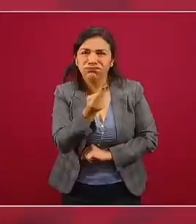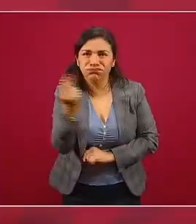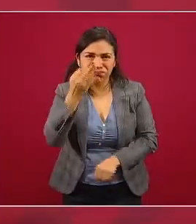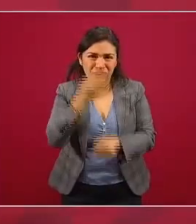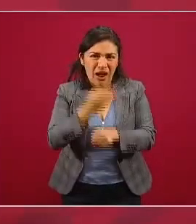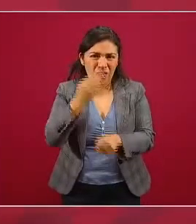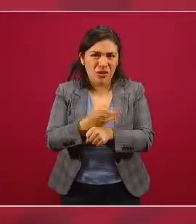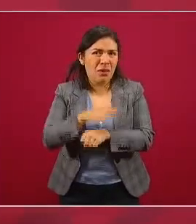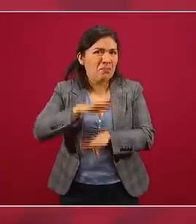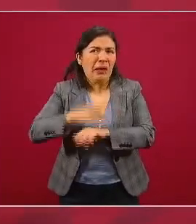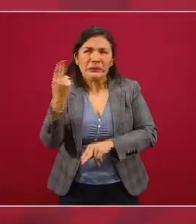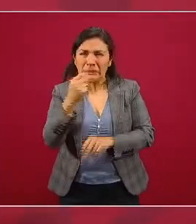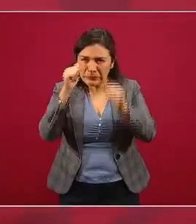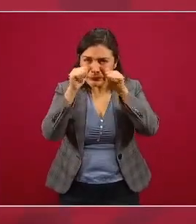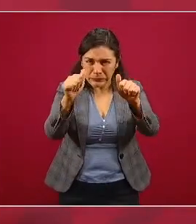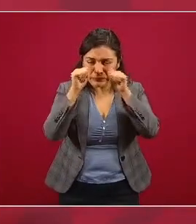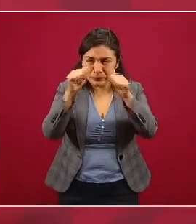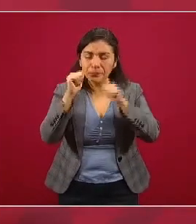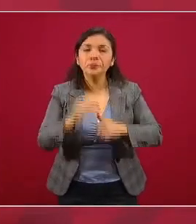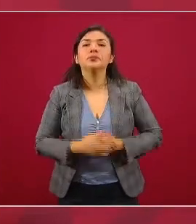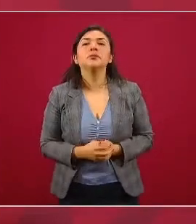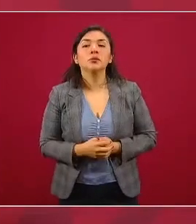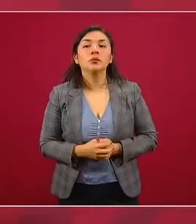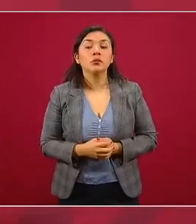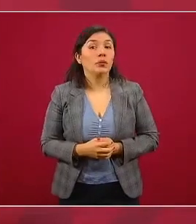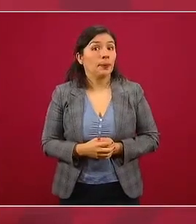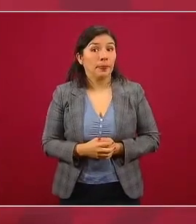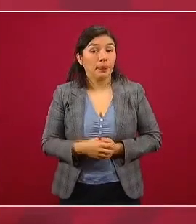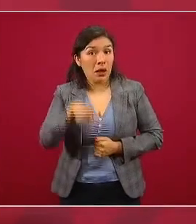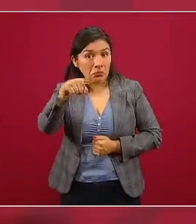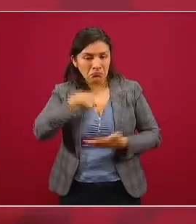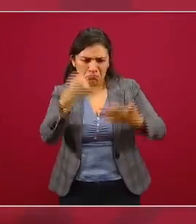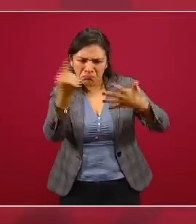que está en mayor atención. Y no figura